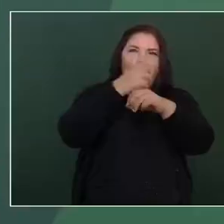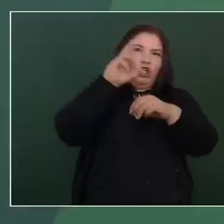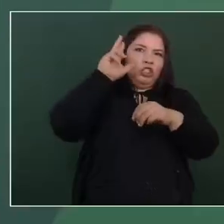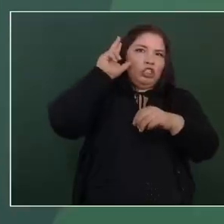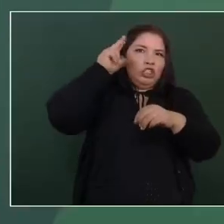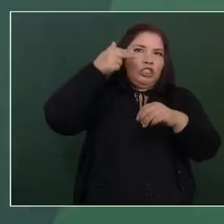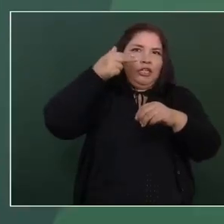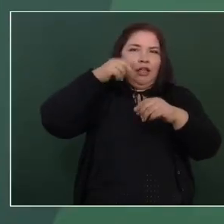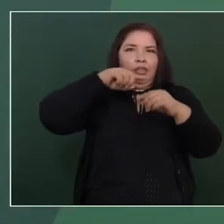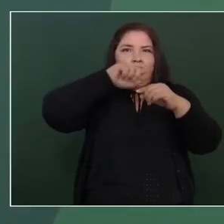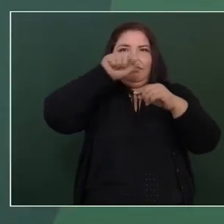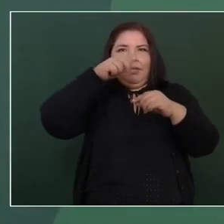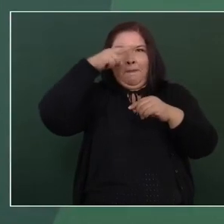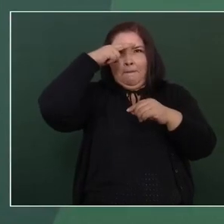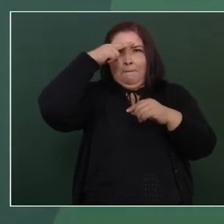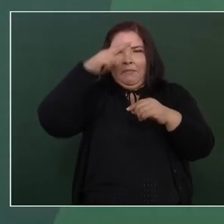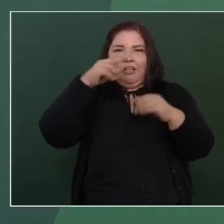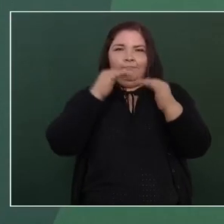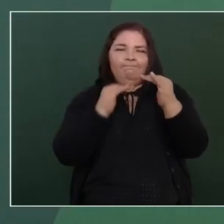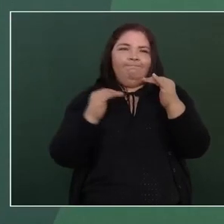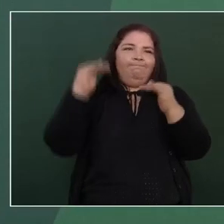en el mundo.